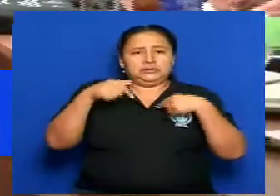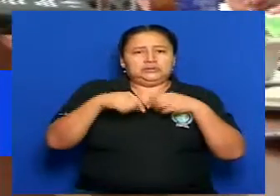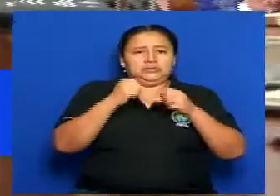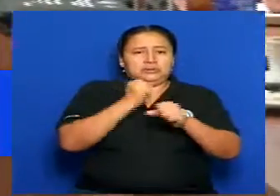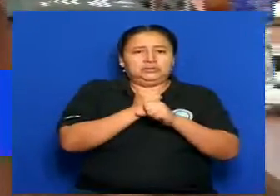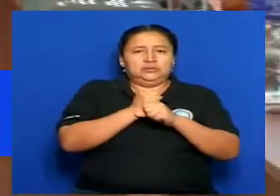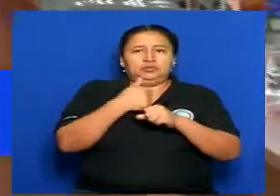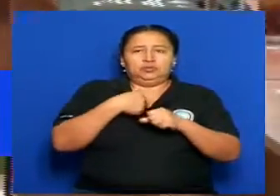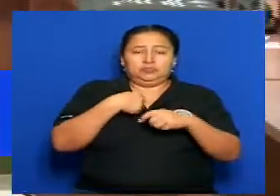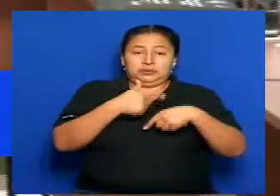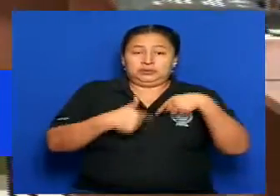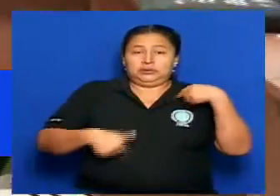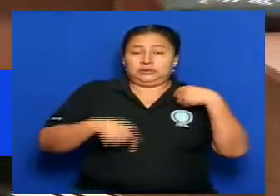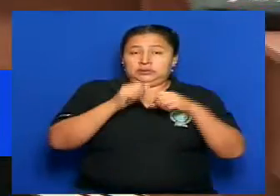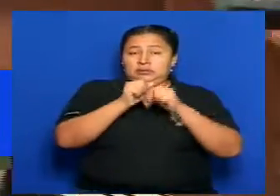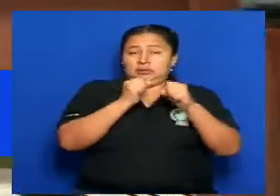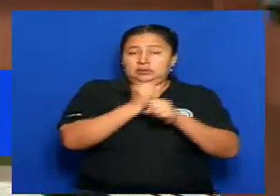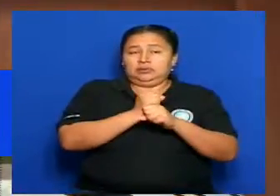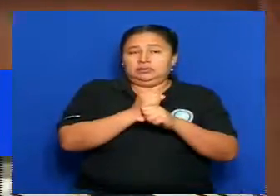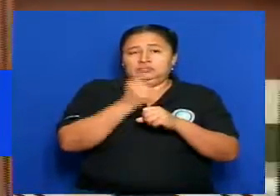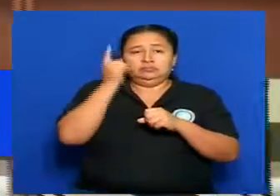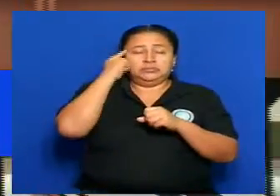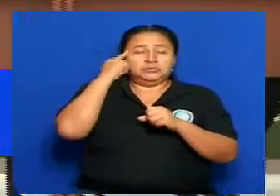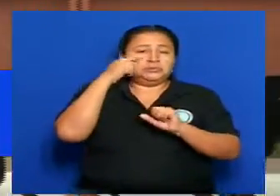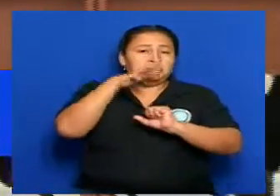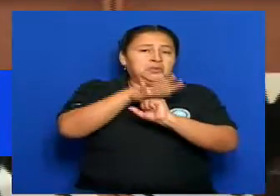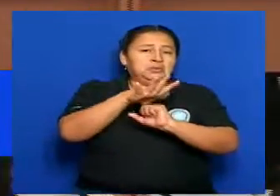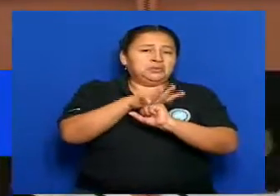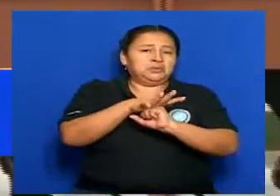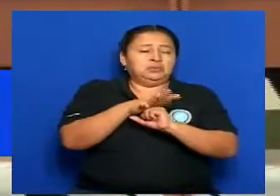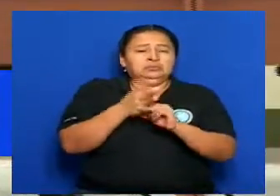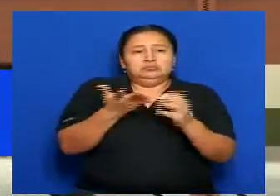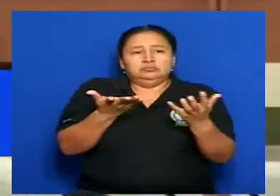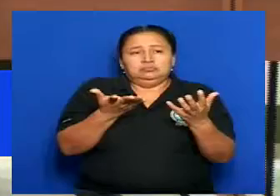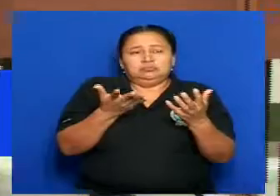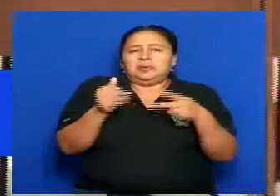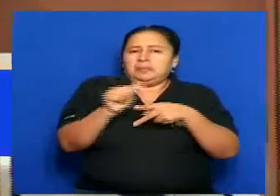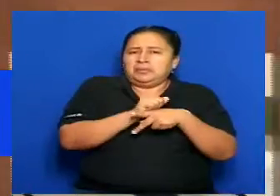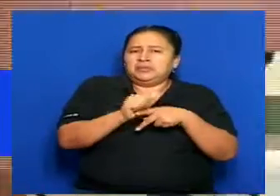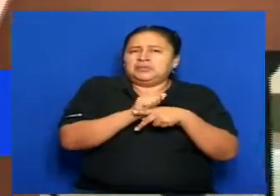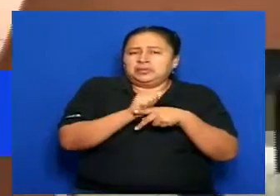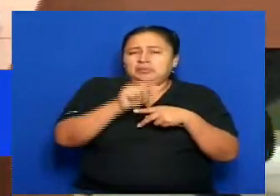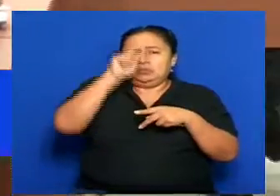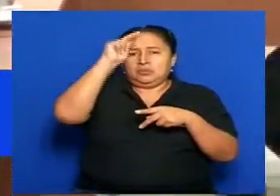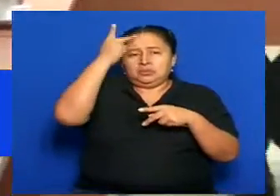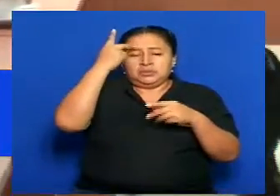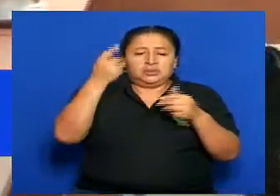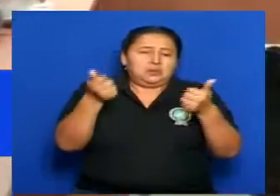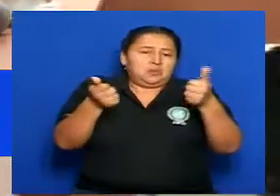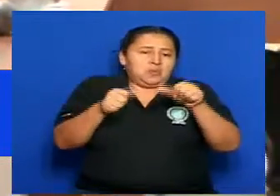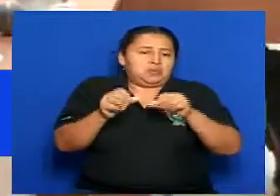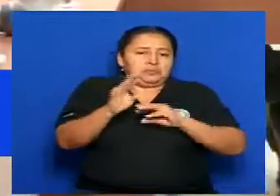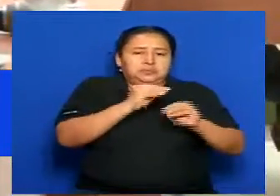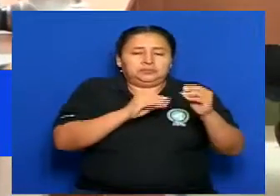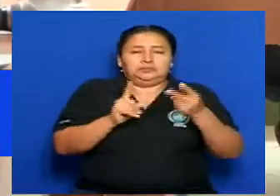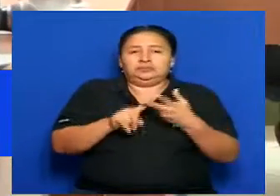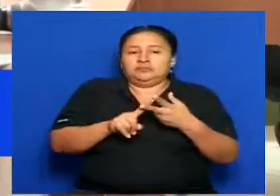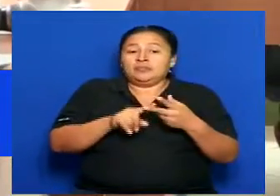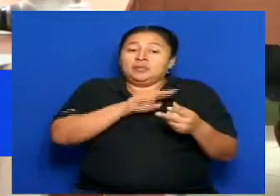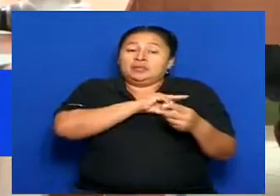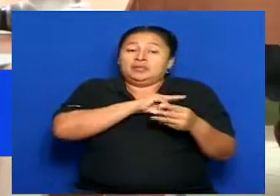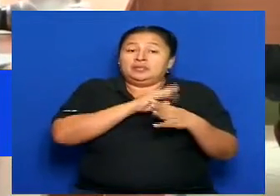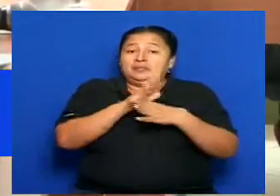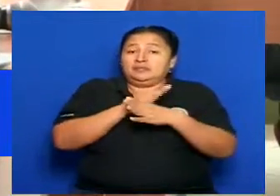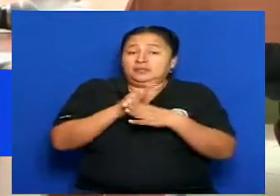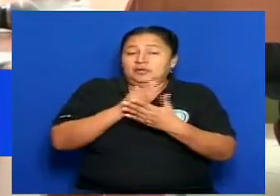en la comisión del medio ambiente será de aplicar la política del consenso si hay diferencia sobre